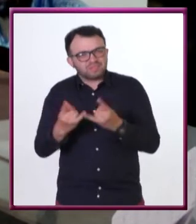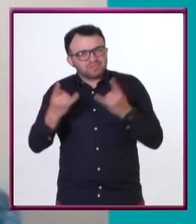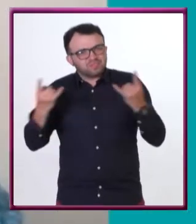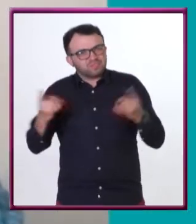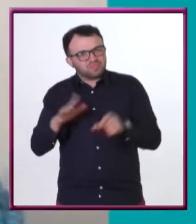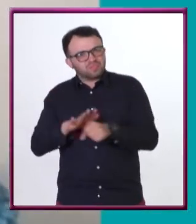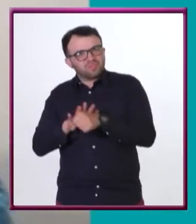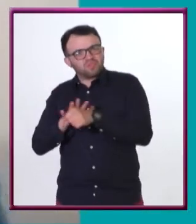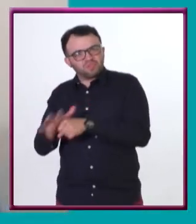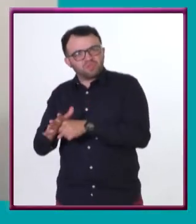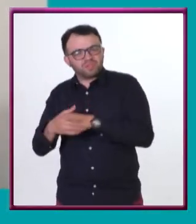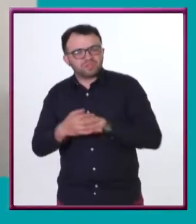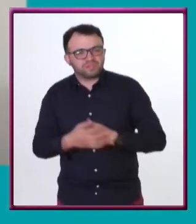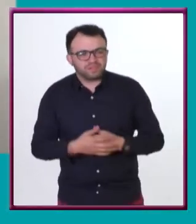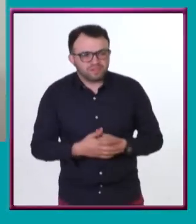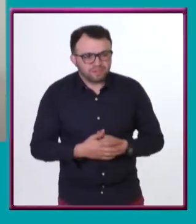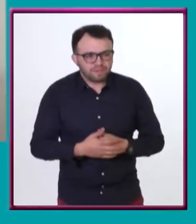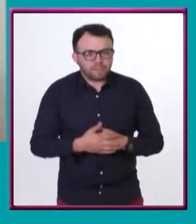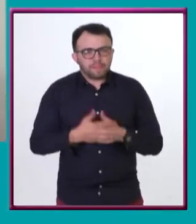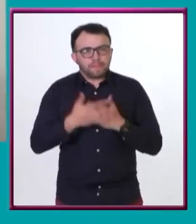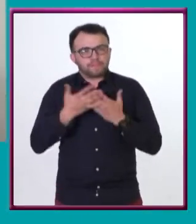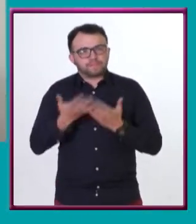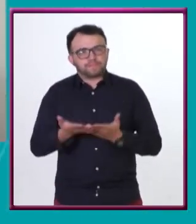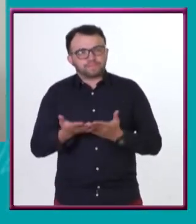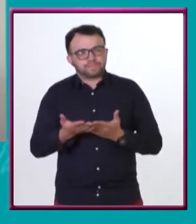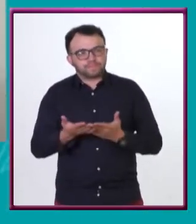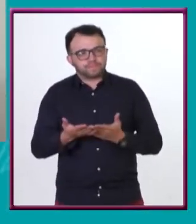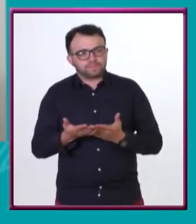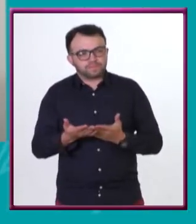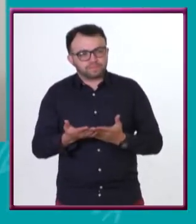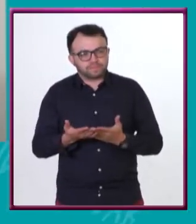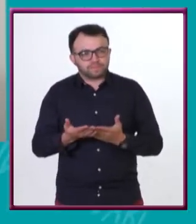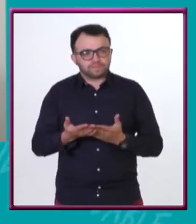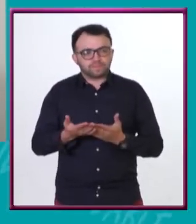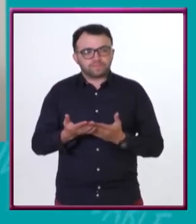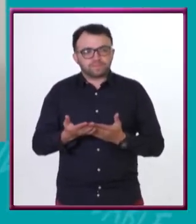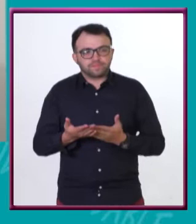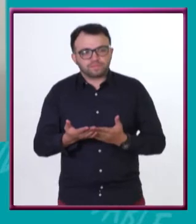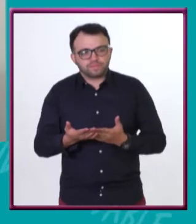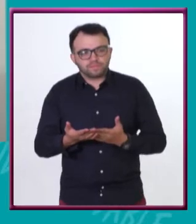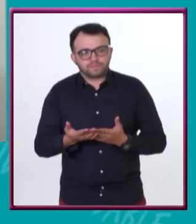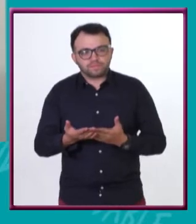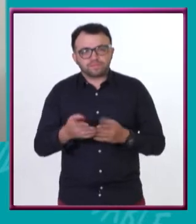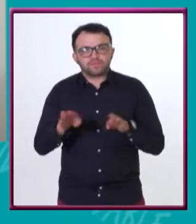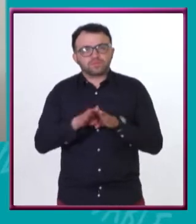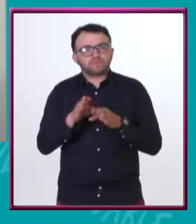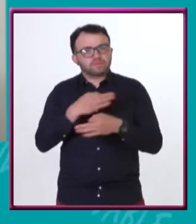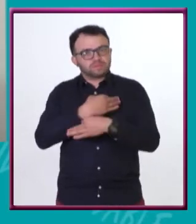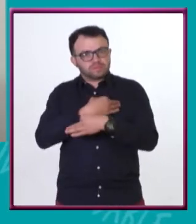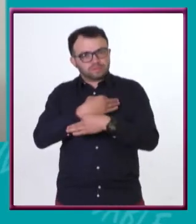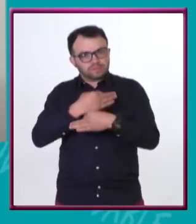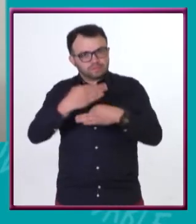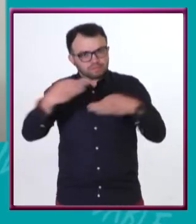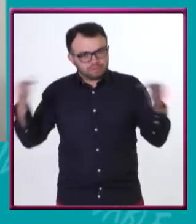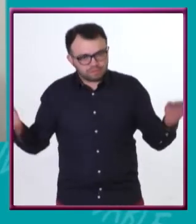vincula? Bueno, la versión más aceptada, o de hecho más difundida porque es la más